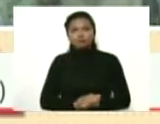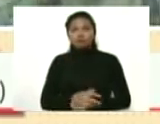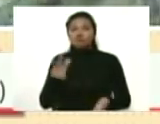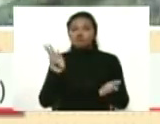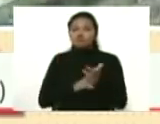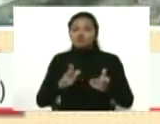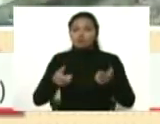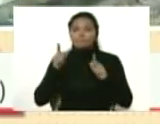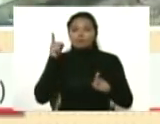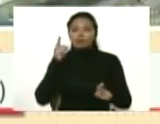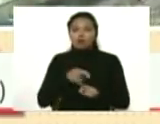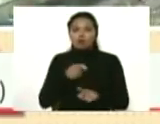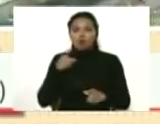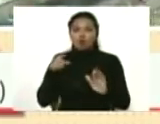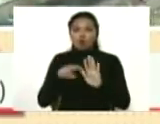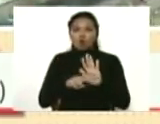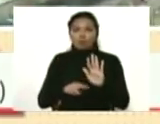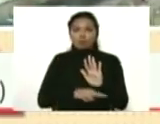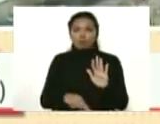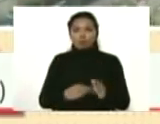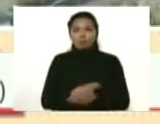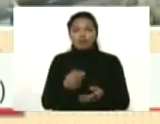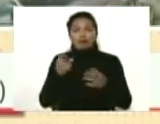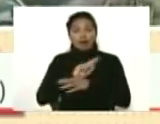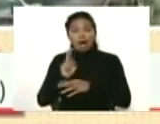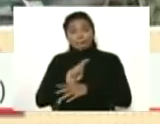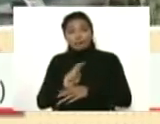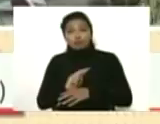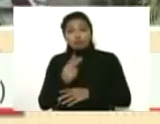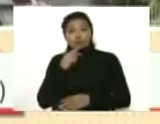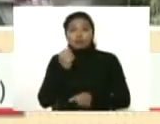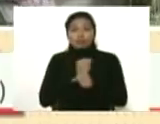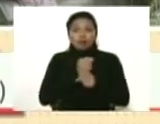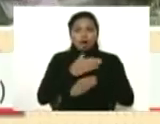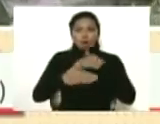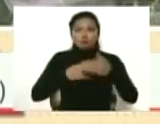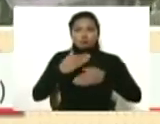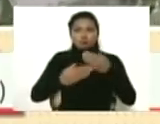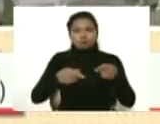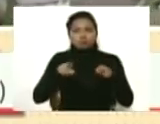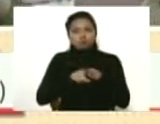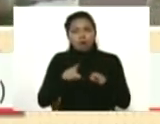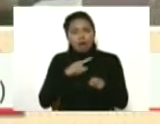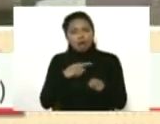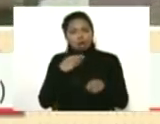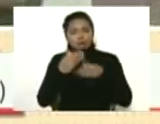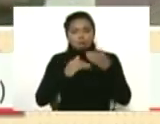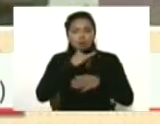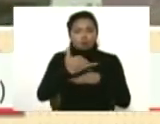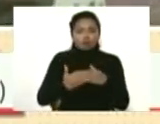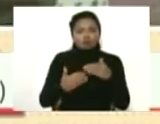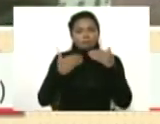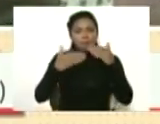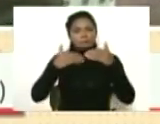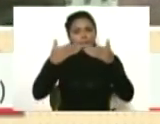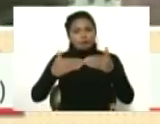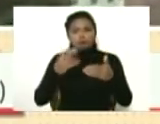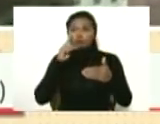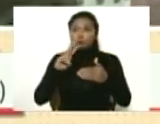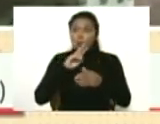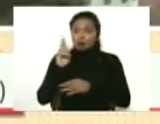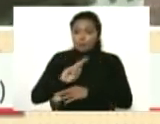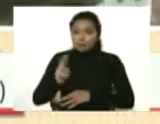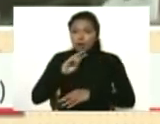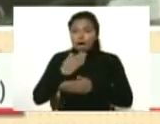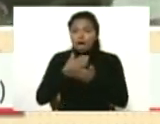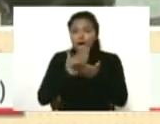Cúmplase esa orden. Pronto, ya se había trabajado. Se tiene ya el proyecto avanzado. Yo quiero verlo pronto.